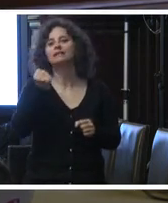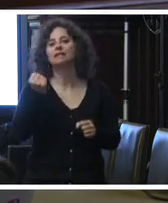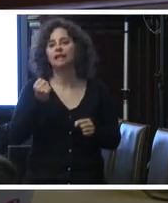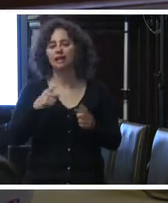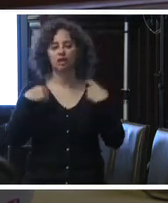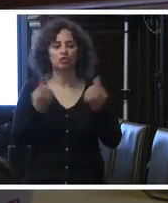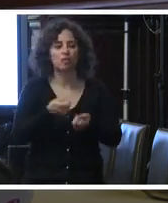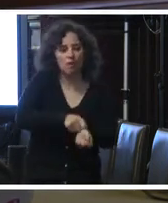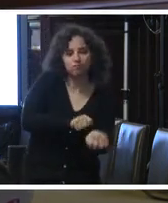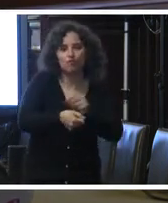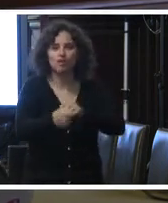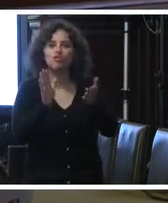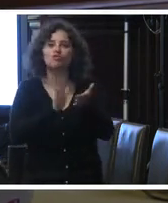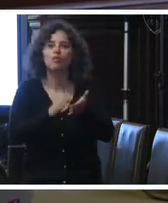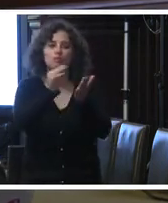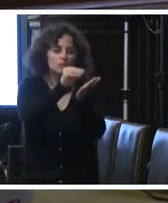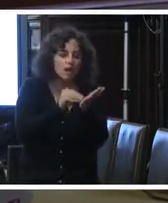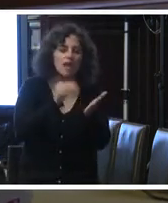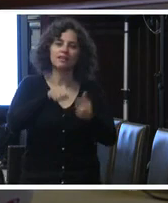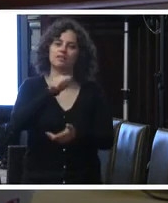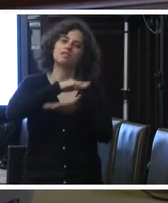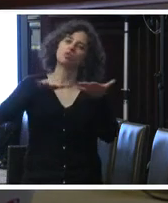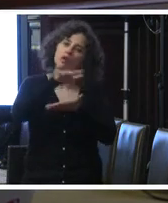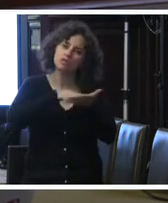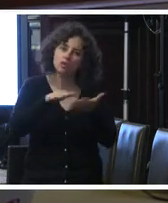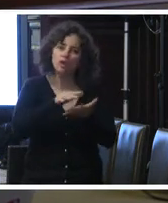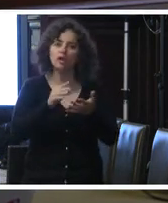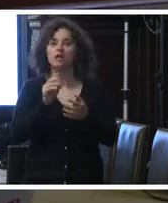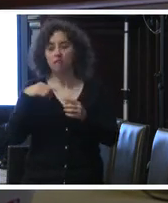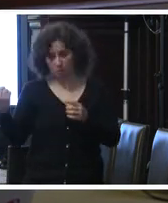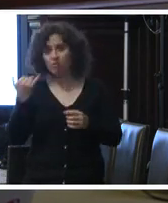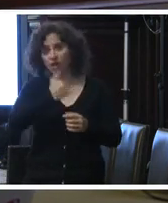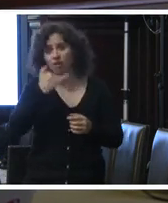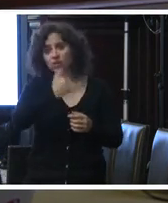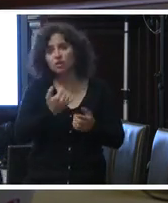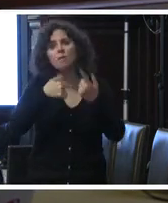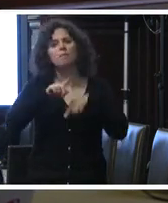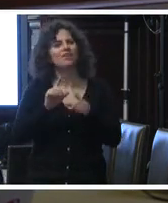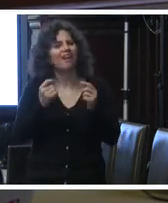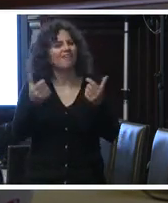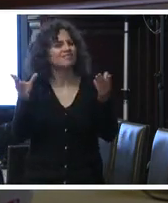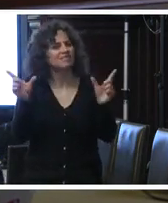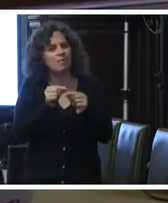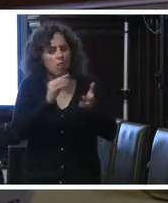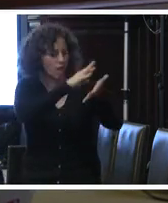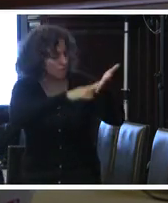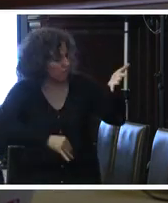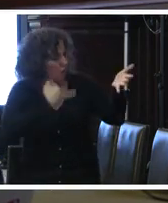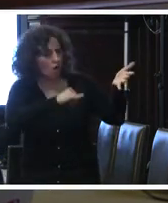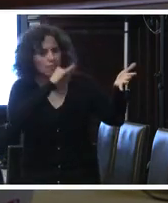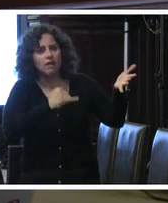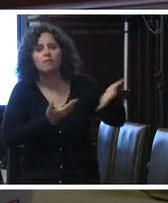esfuerzo sobre sistematizar estos casos, bueno, ya Demos lo explicará, pero estamos casi terminando un informe que